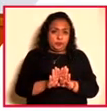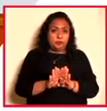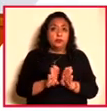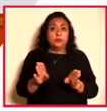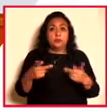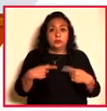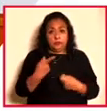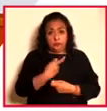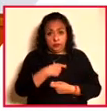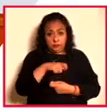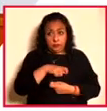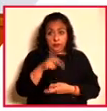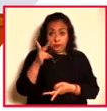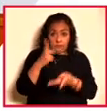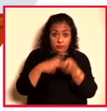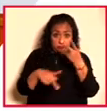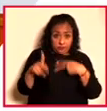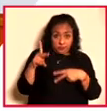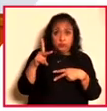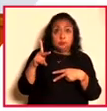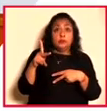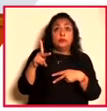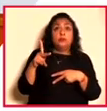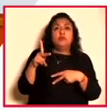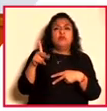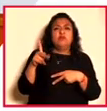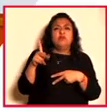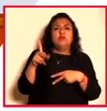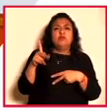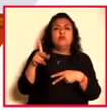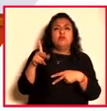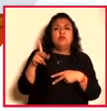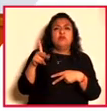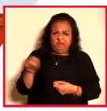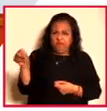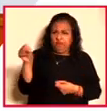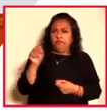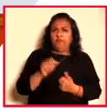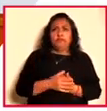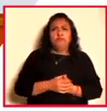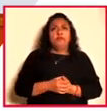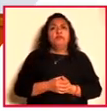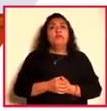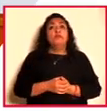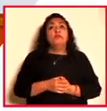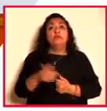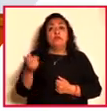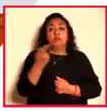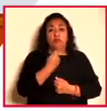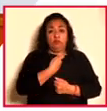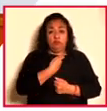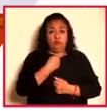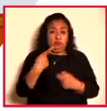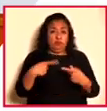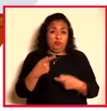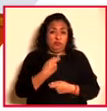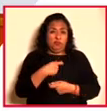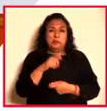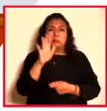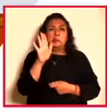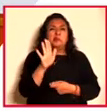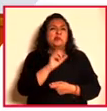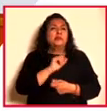que vinieron eran completamente malos, y cuando empezamos a convertir a estos españoles en villanos como de una telenovela,